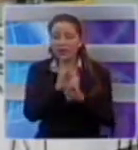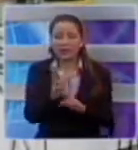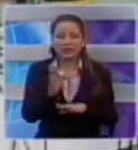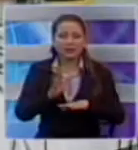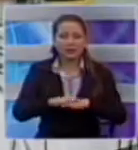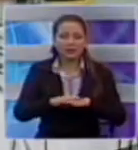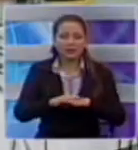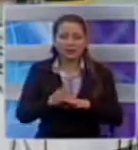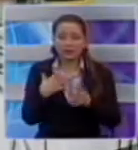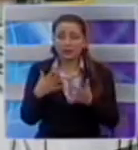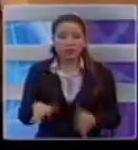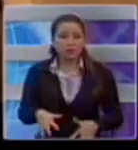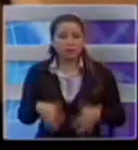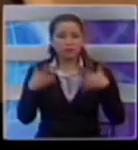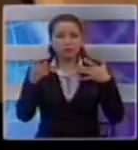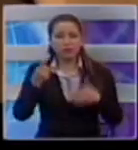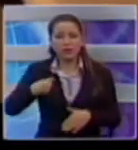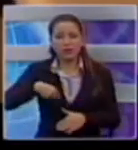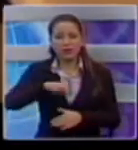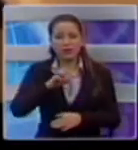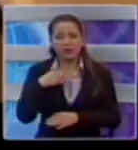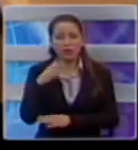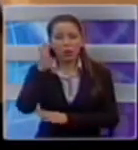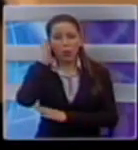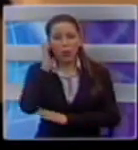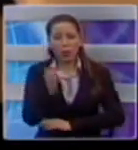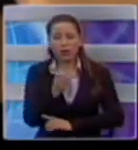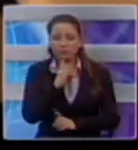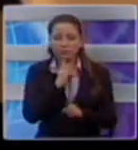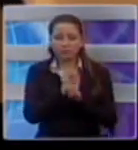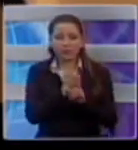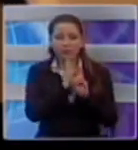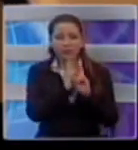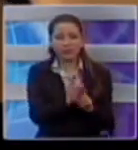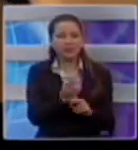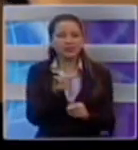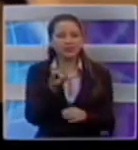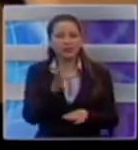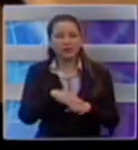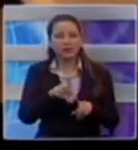estos hechos que conmocionaron a los cuencanos y que logra resultados gracias al sistema de